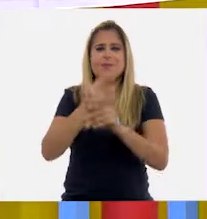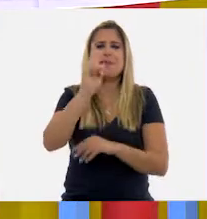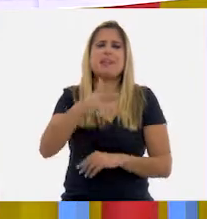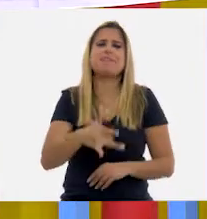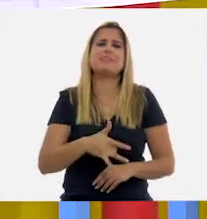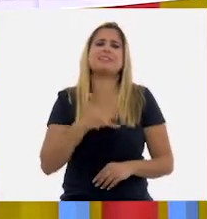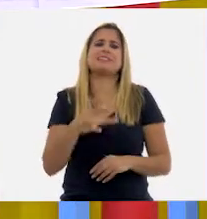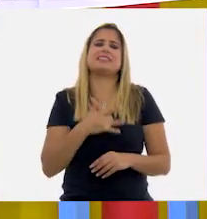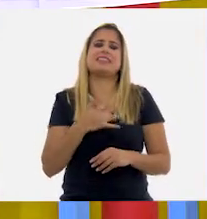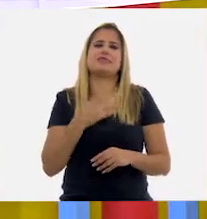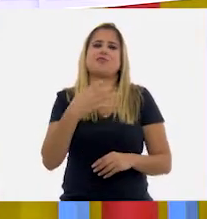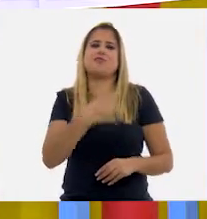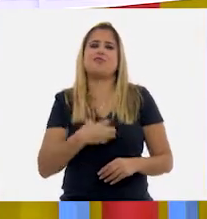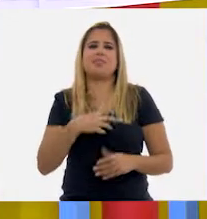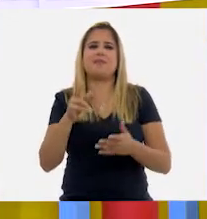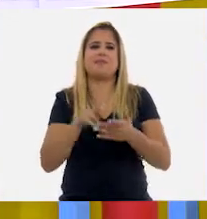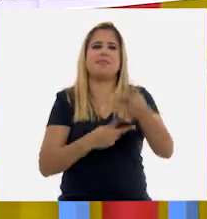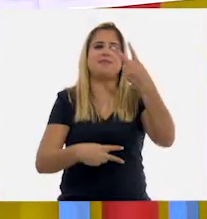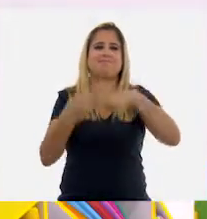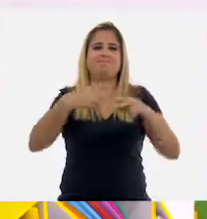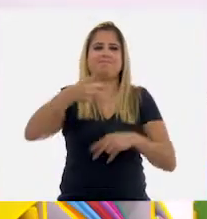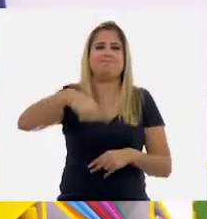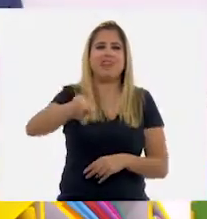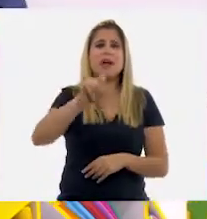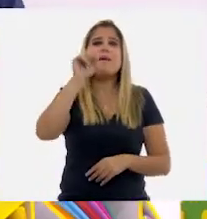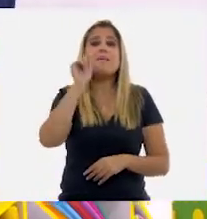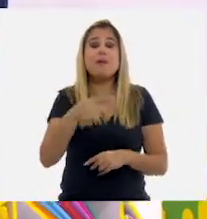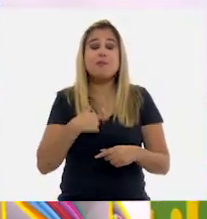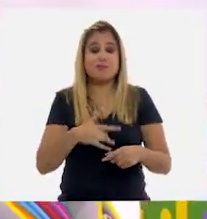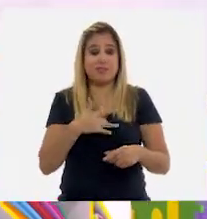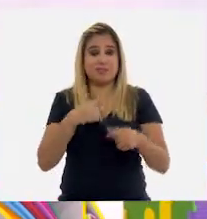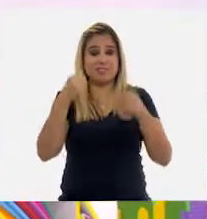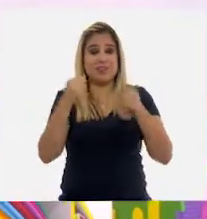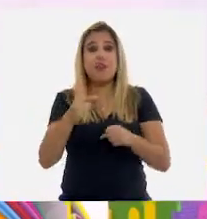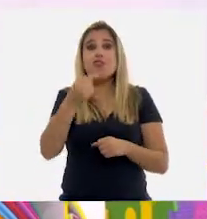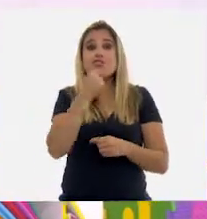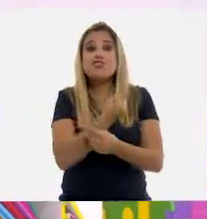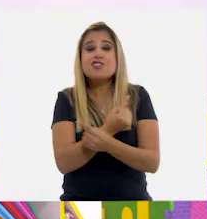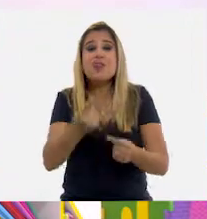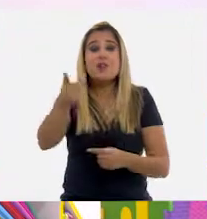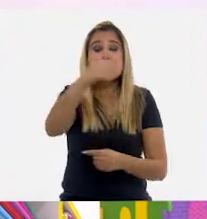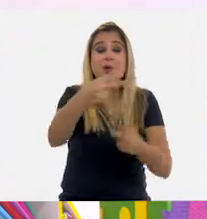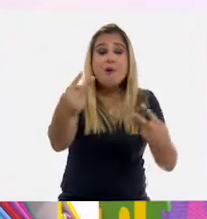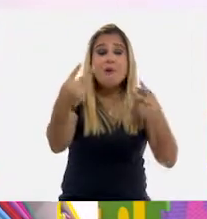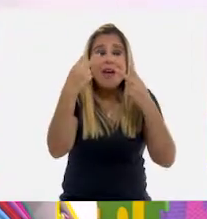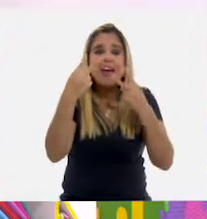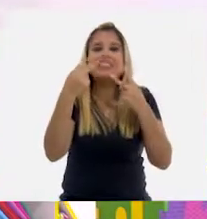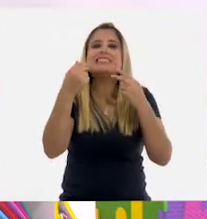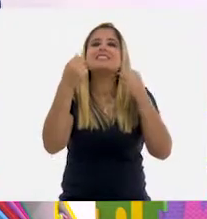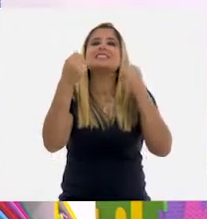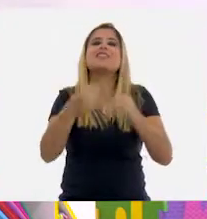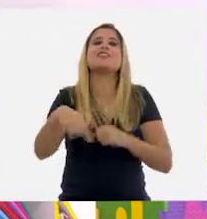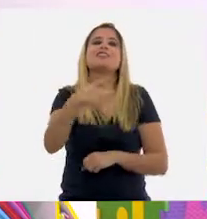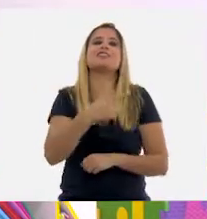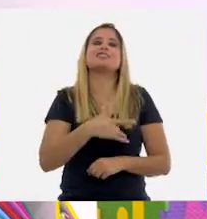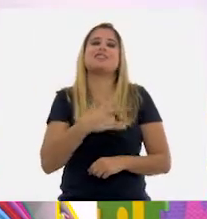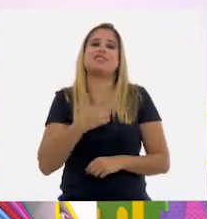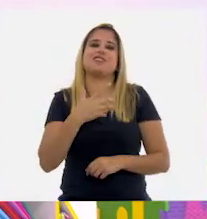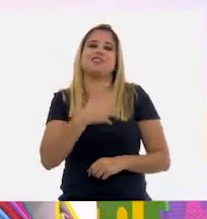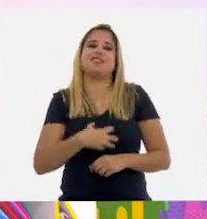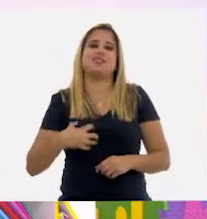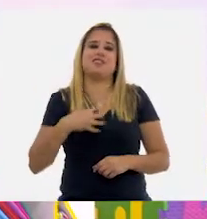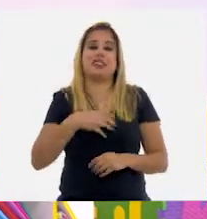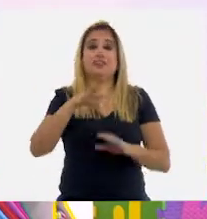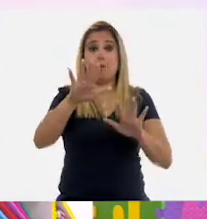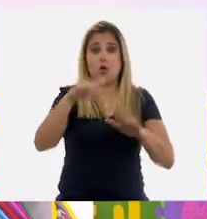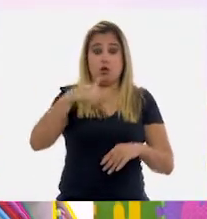muy contenta de estar aquí nuevamente. Y yo también, y estoy seguro que todas las niñas y los niños que nos están viendo seguramente están también muy contentos. Yo